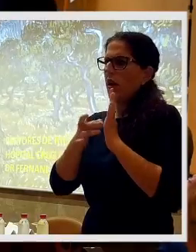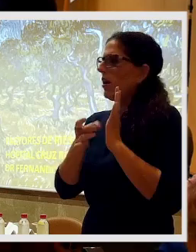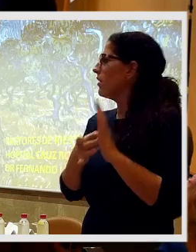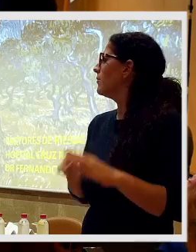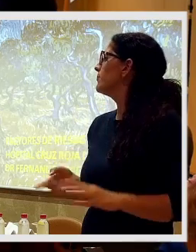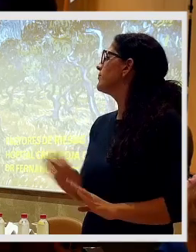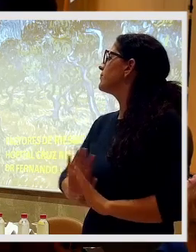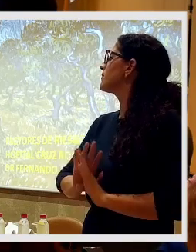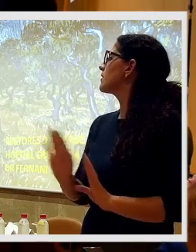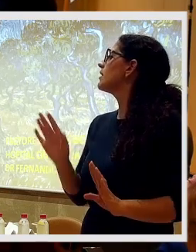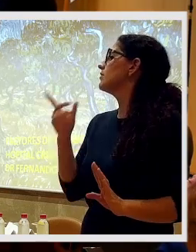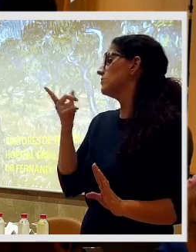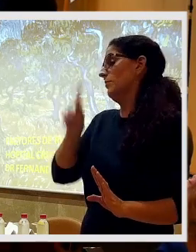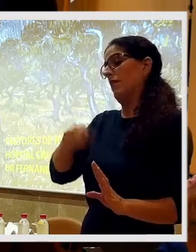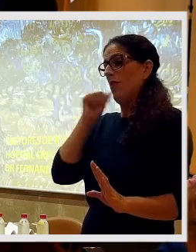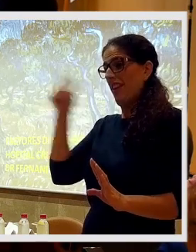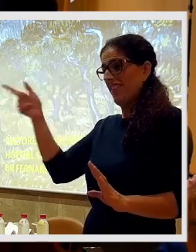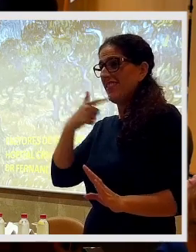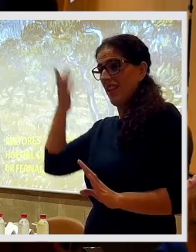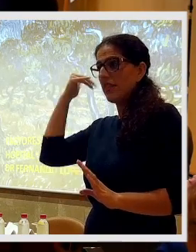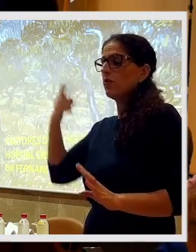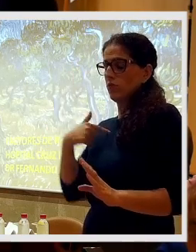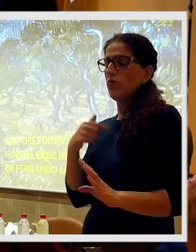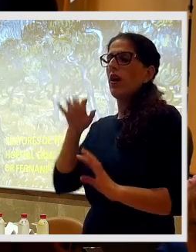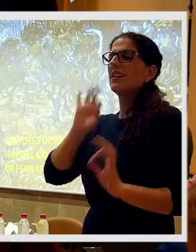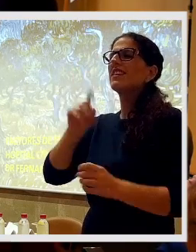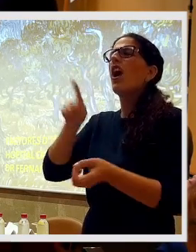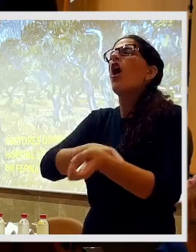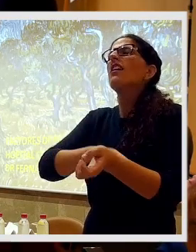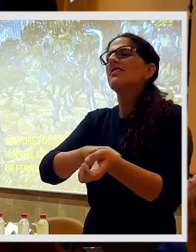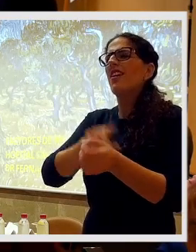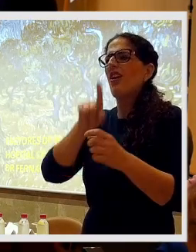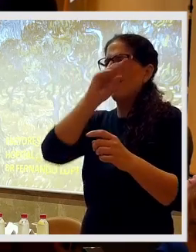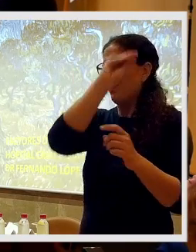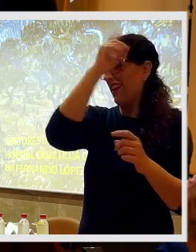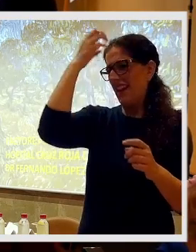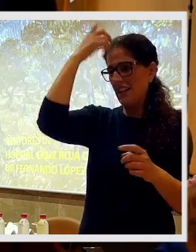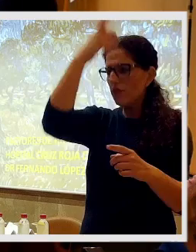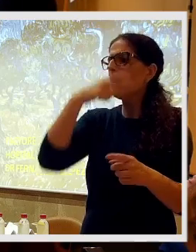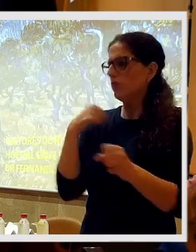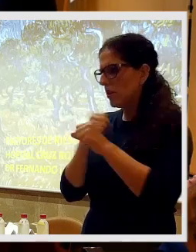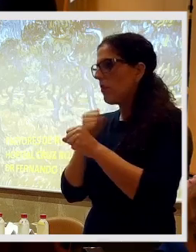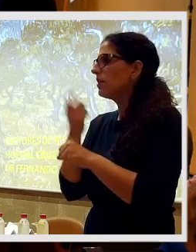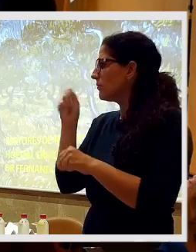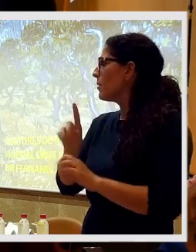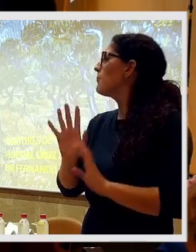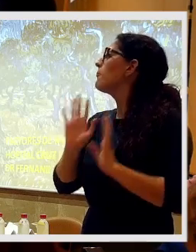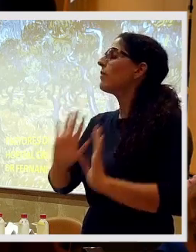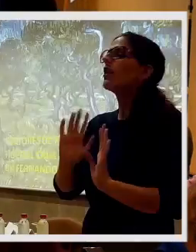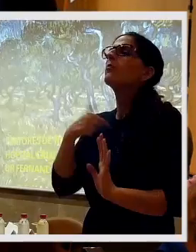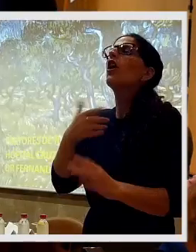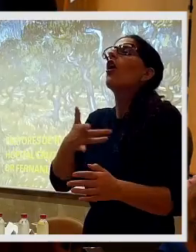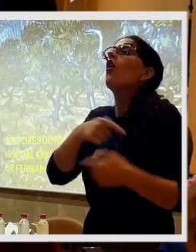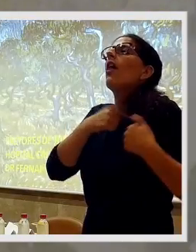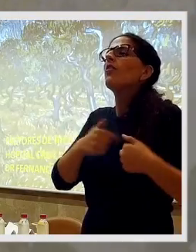antes decía la doctora de la Fuente, pertenezco a la unidad de lípidos de Reina Sofía, aunque mi corazón, o más de la mitad de